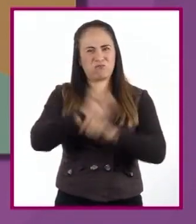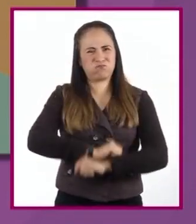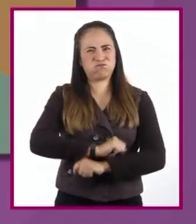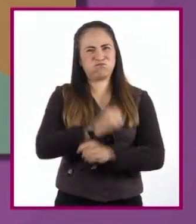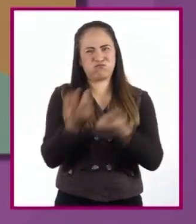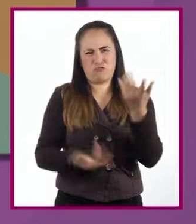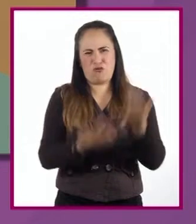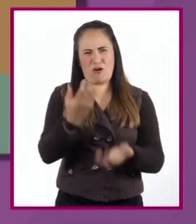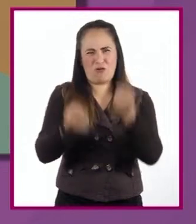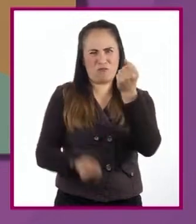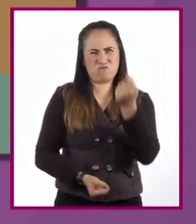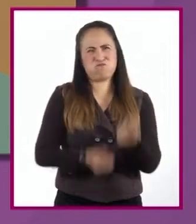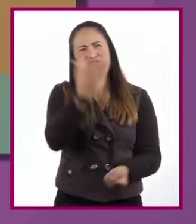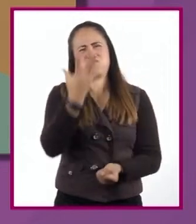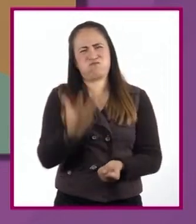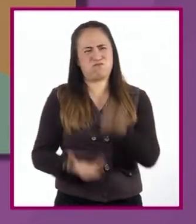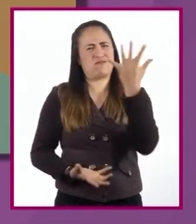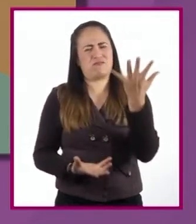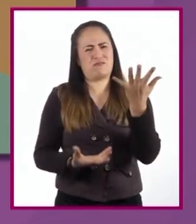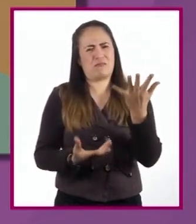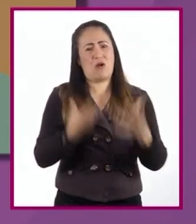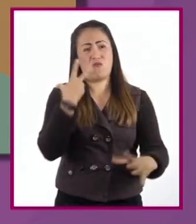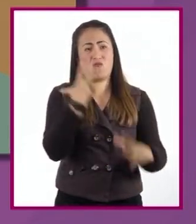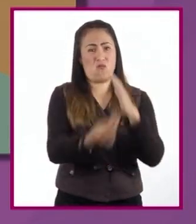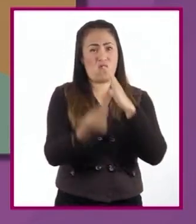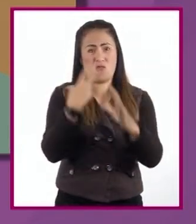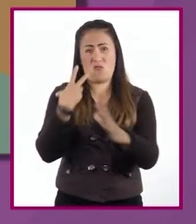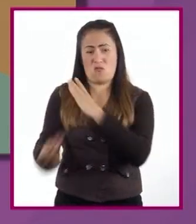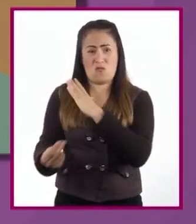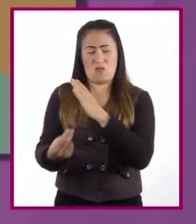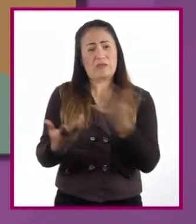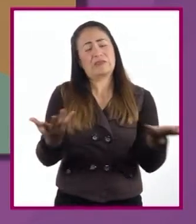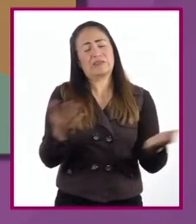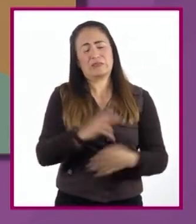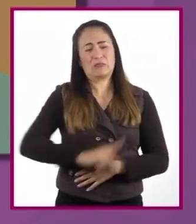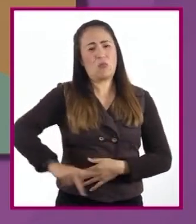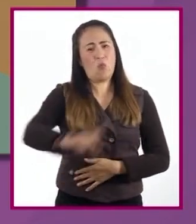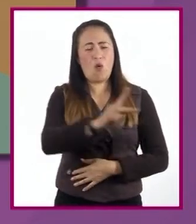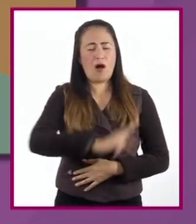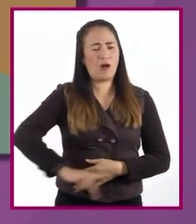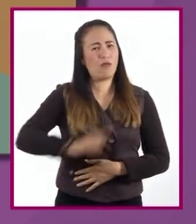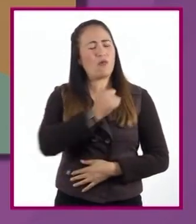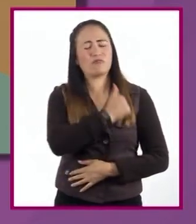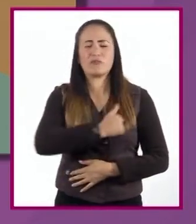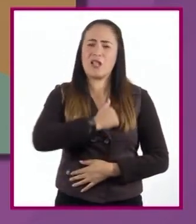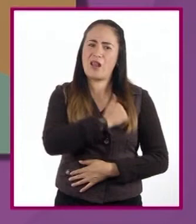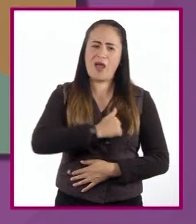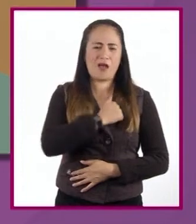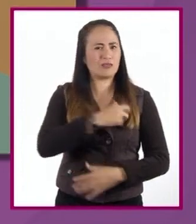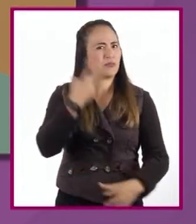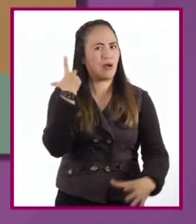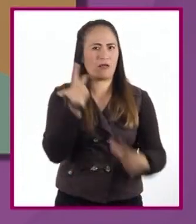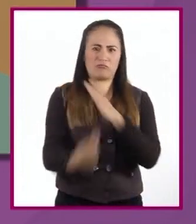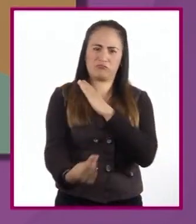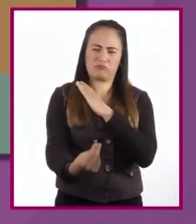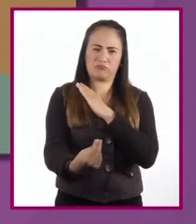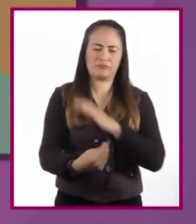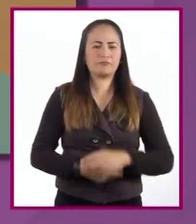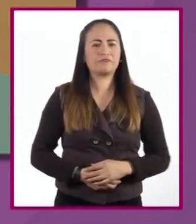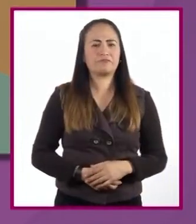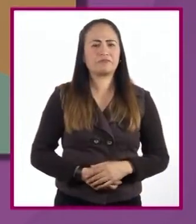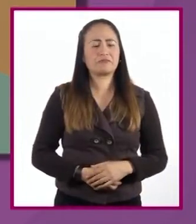hacer erupción y vámonos. No, hombre, pobres cuicuilcas, patitas pa' qué las quiero. Y